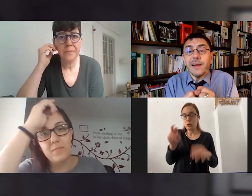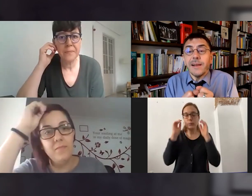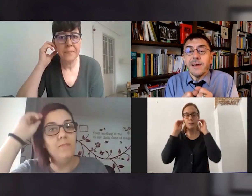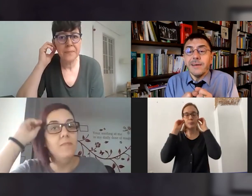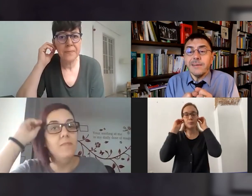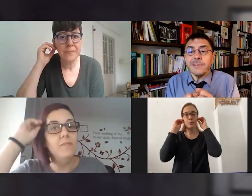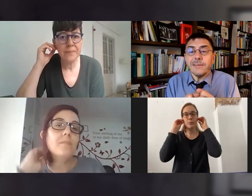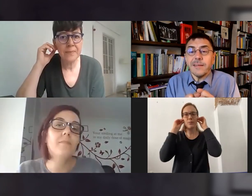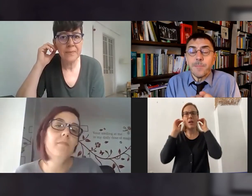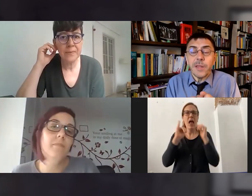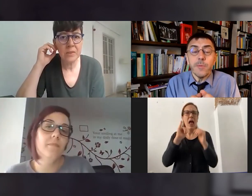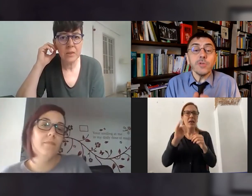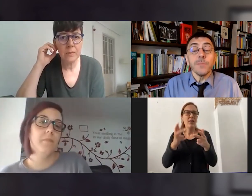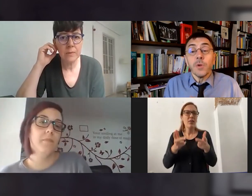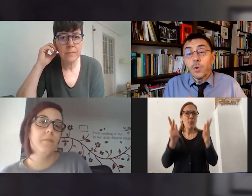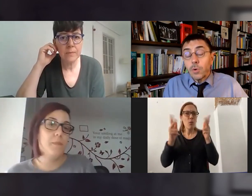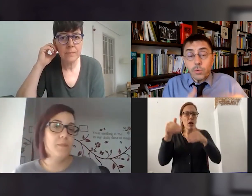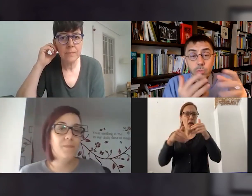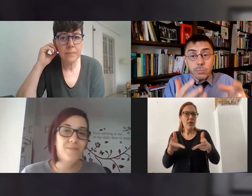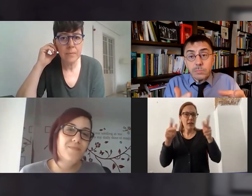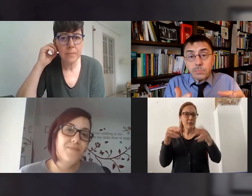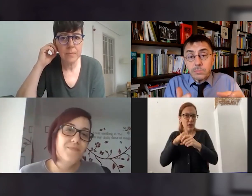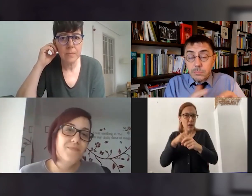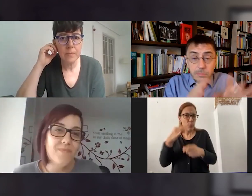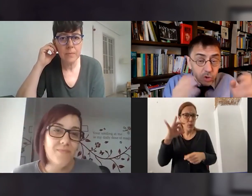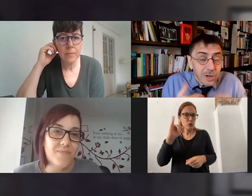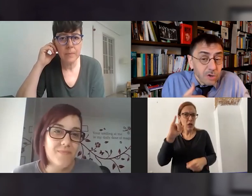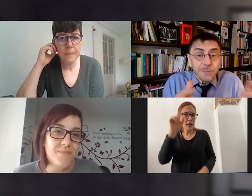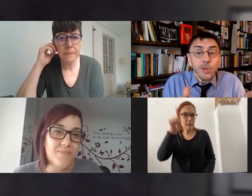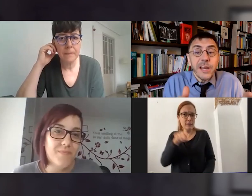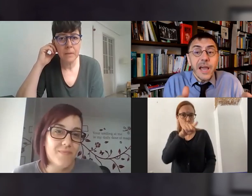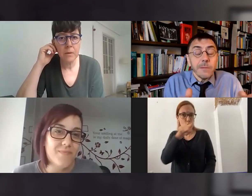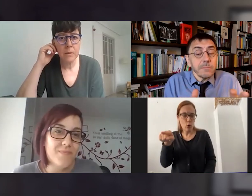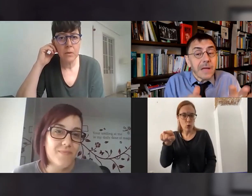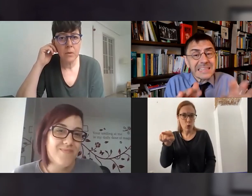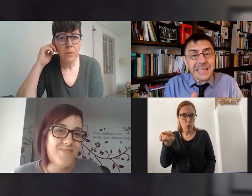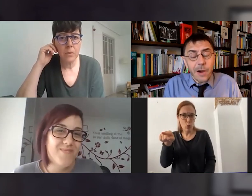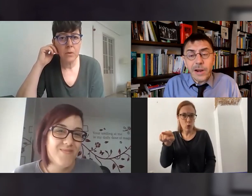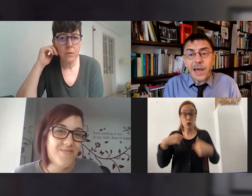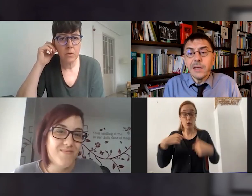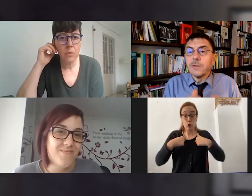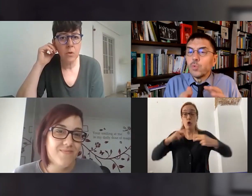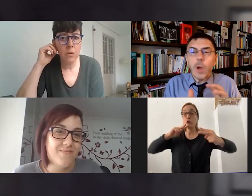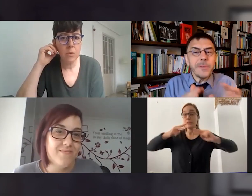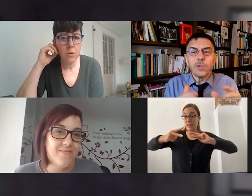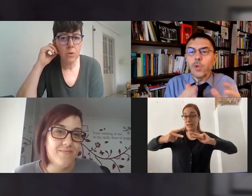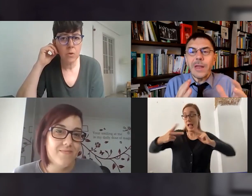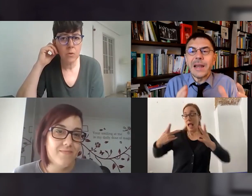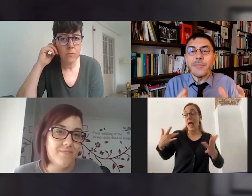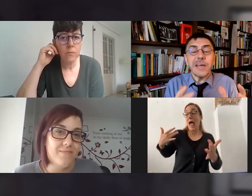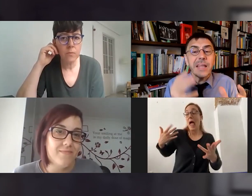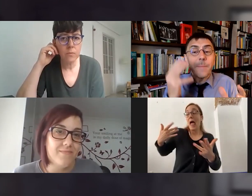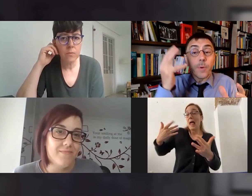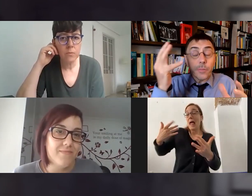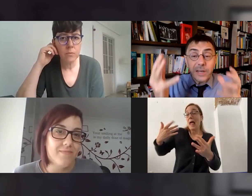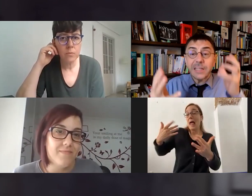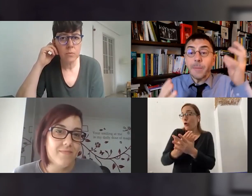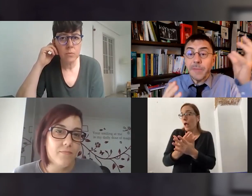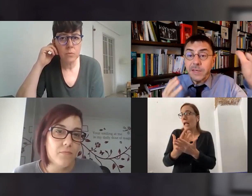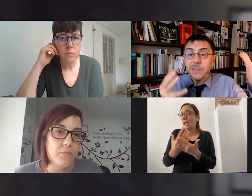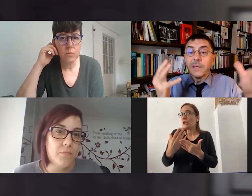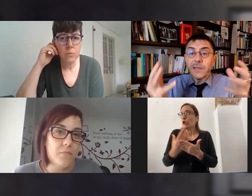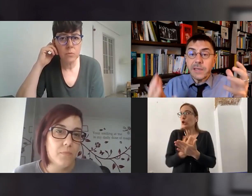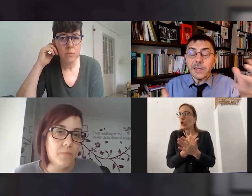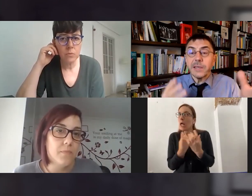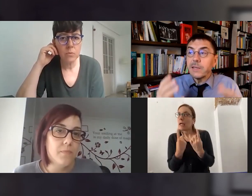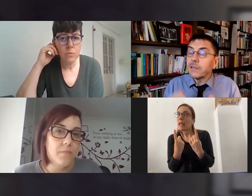democracia interna en Podemos? Yo os respondería, hasta ahora no ha habido toda la necesaria, por cierta